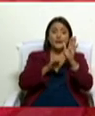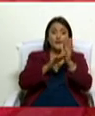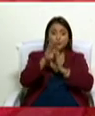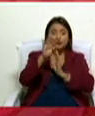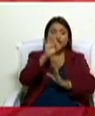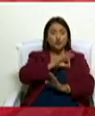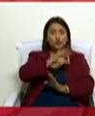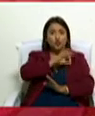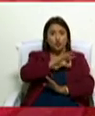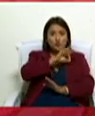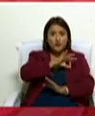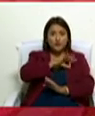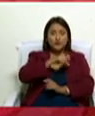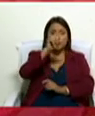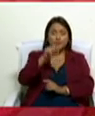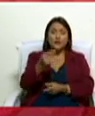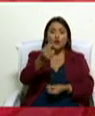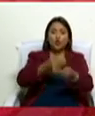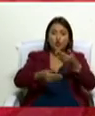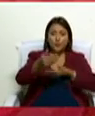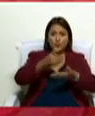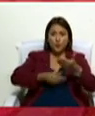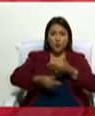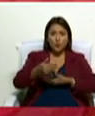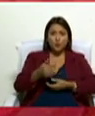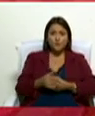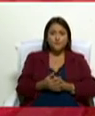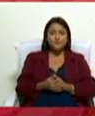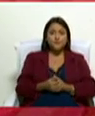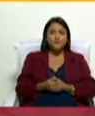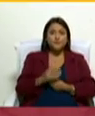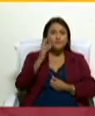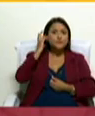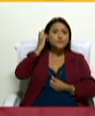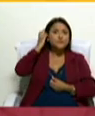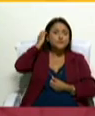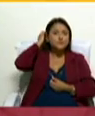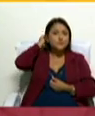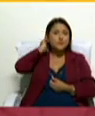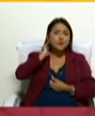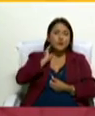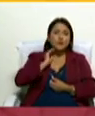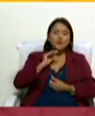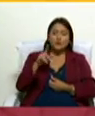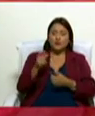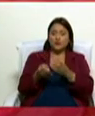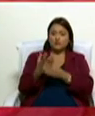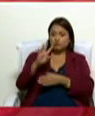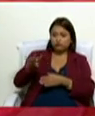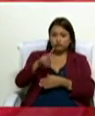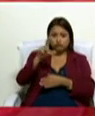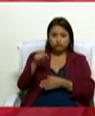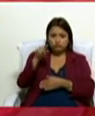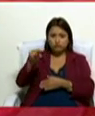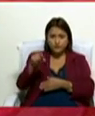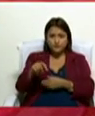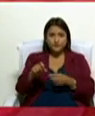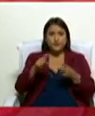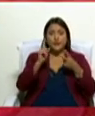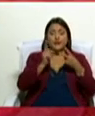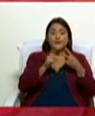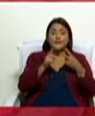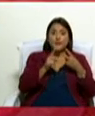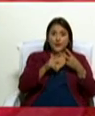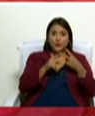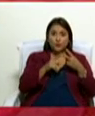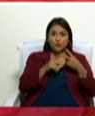social y económico de la región de la Guyana esquiva como segundo